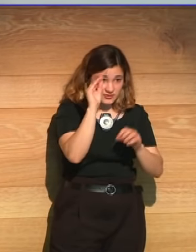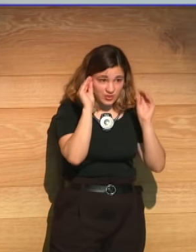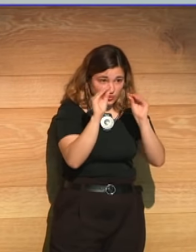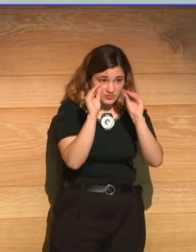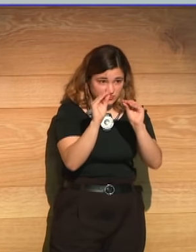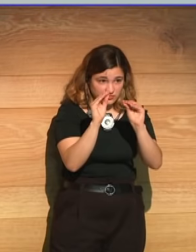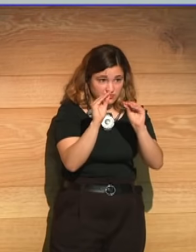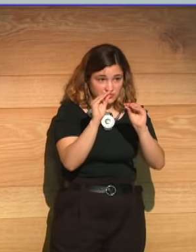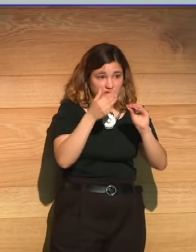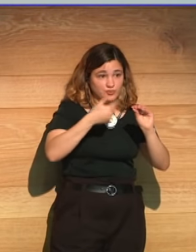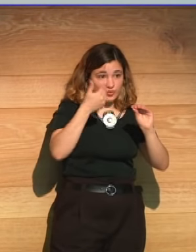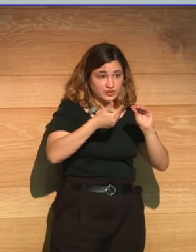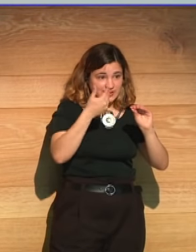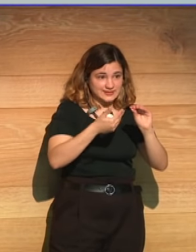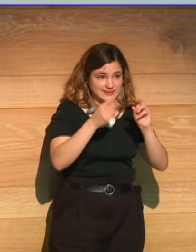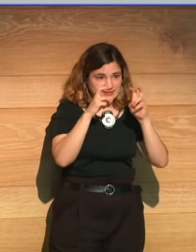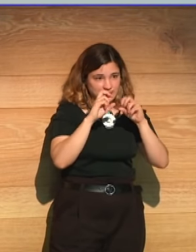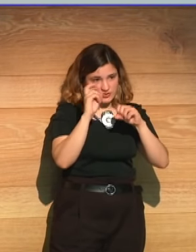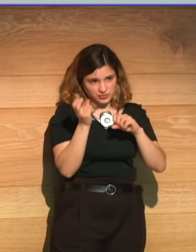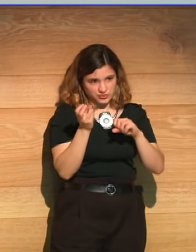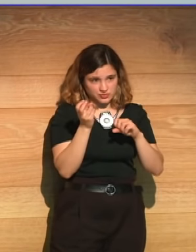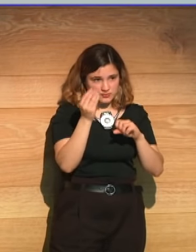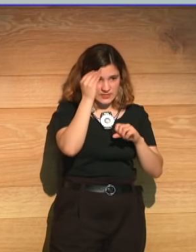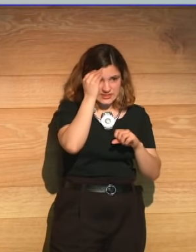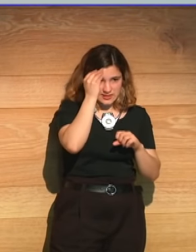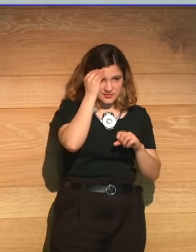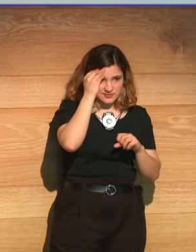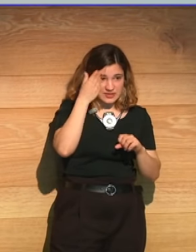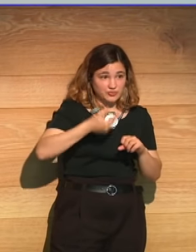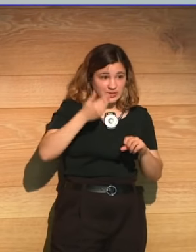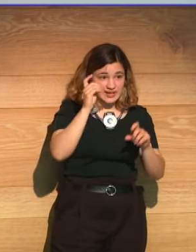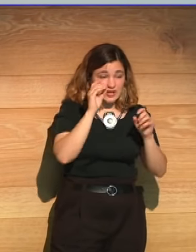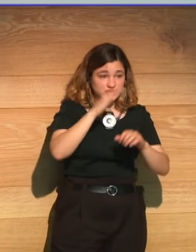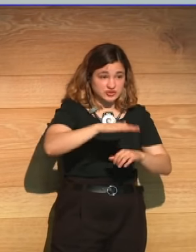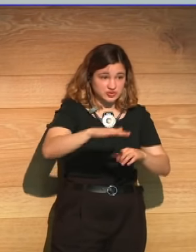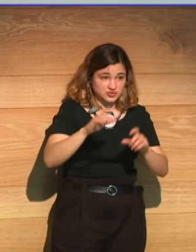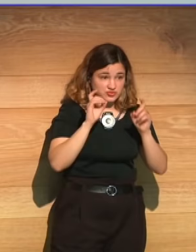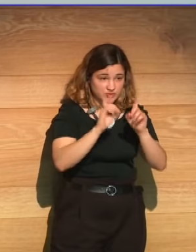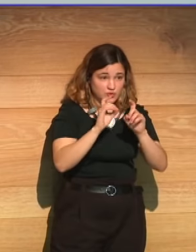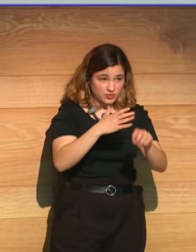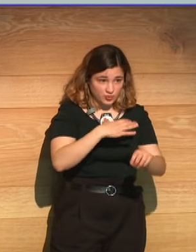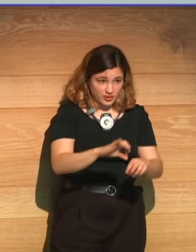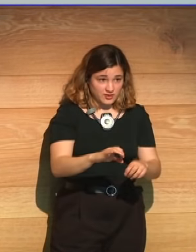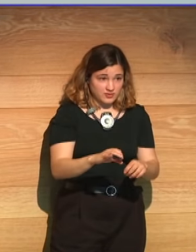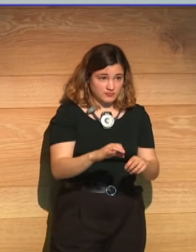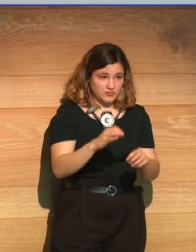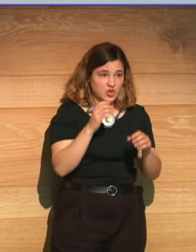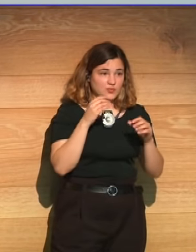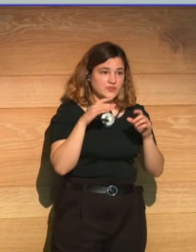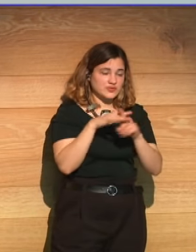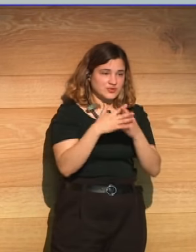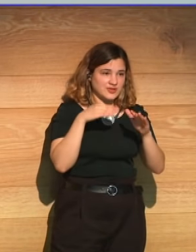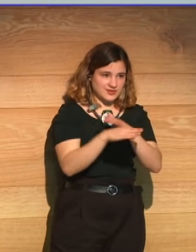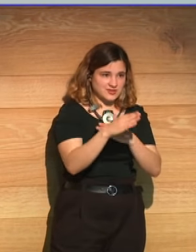otros aspectos fundamentales para asegurar que los niños estén en condición de aprender. Estamos hablando de las condiciones de acceso. En los